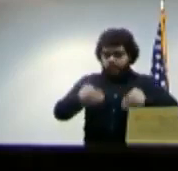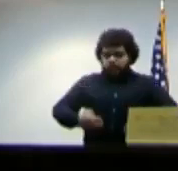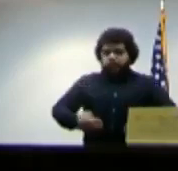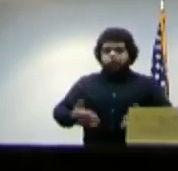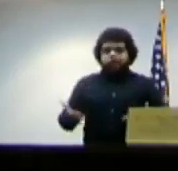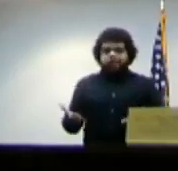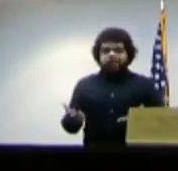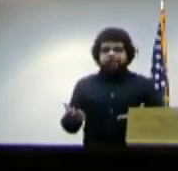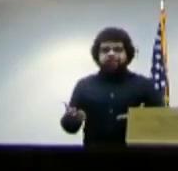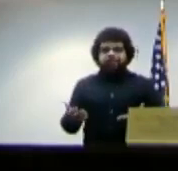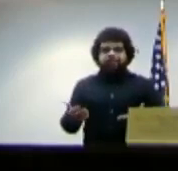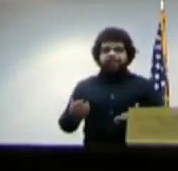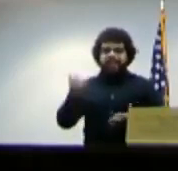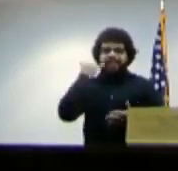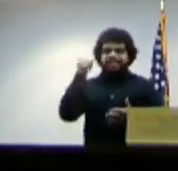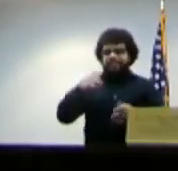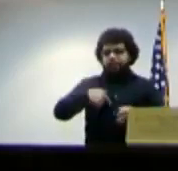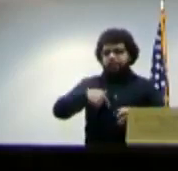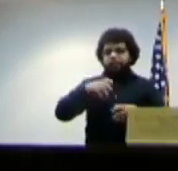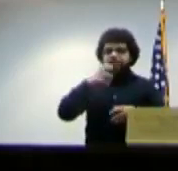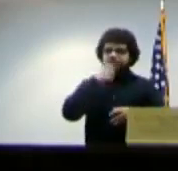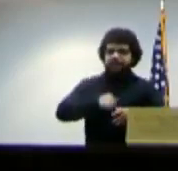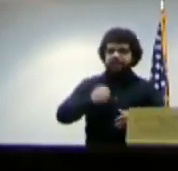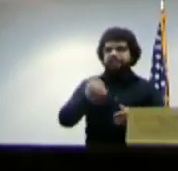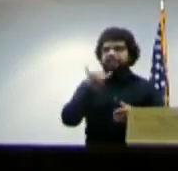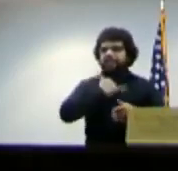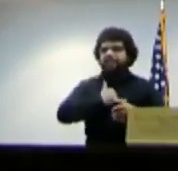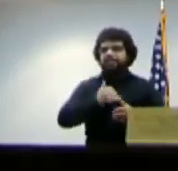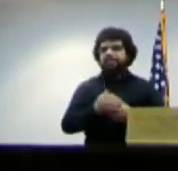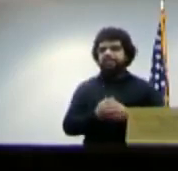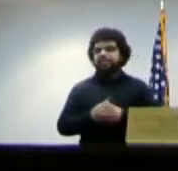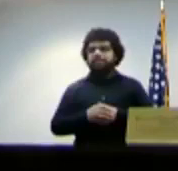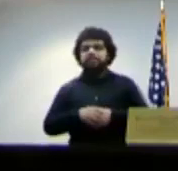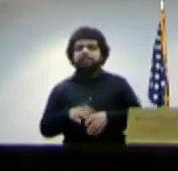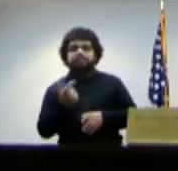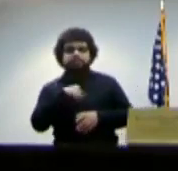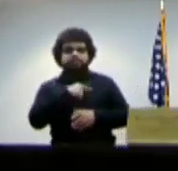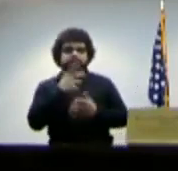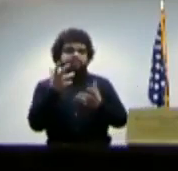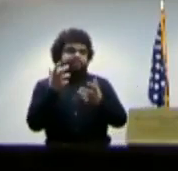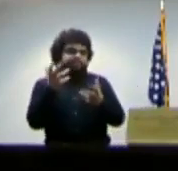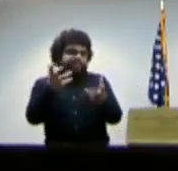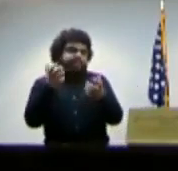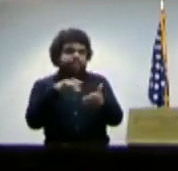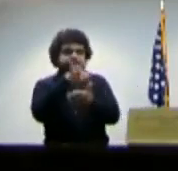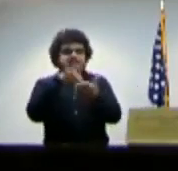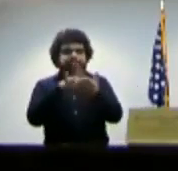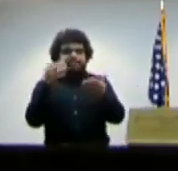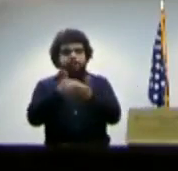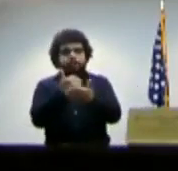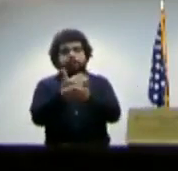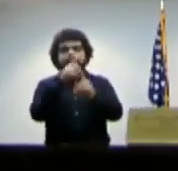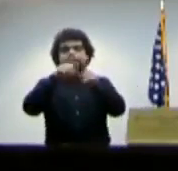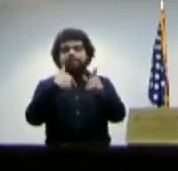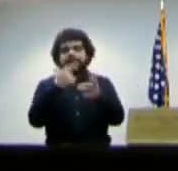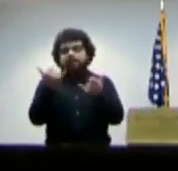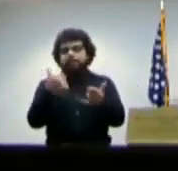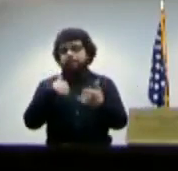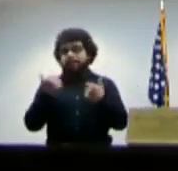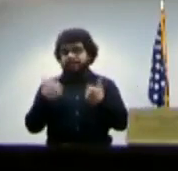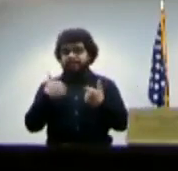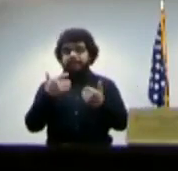que nosotros quisiéramos tener centrales nuevas, ¿verdad? Pero las que tenemos le damos el mantenimiento adecuado para mantener el servicio.